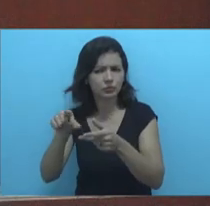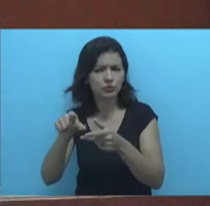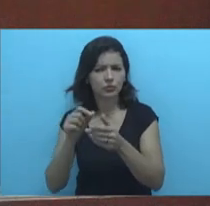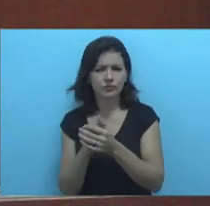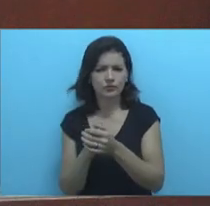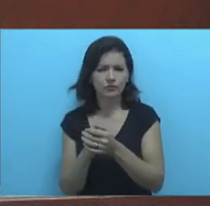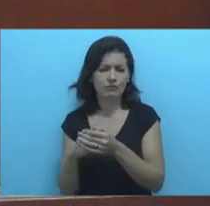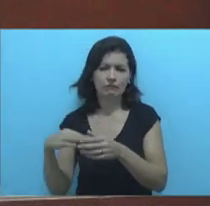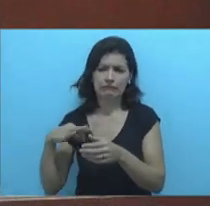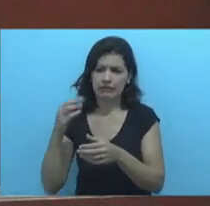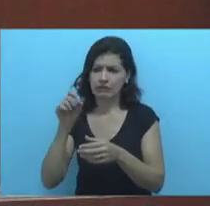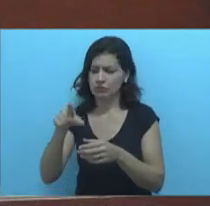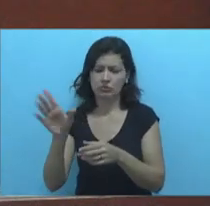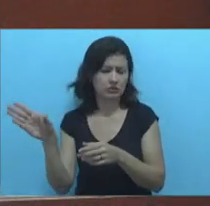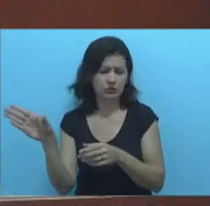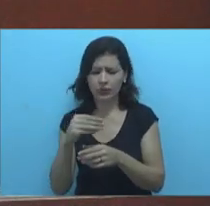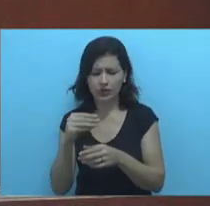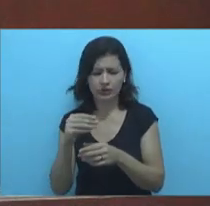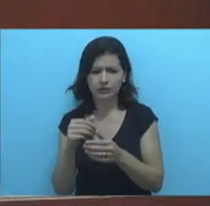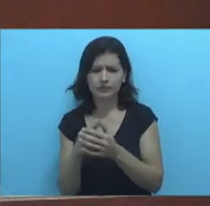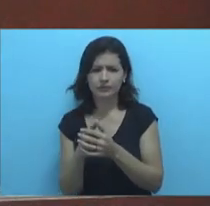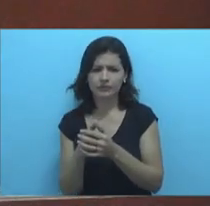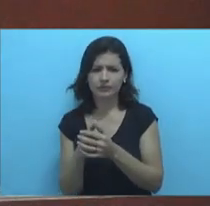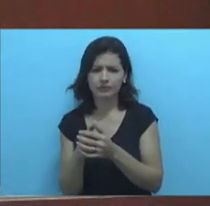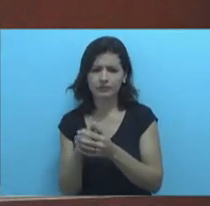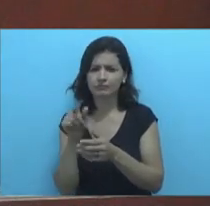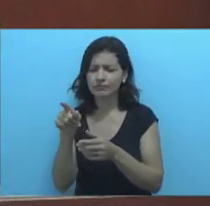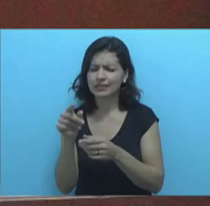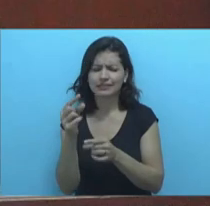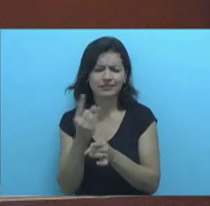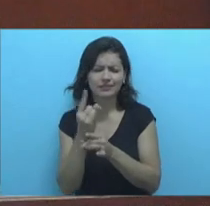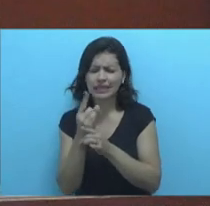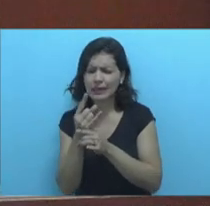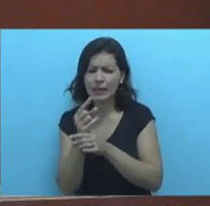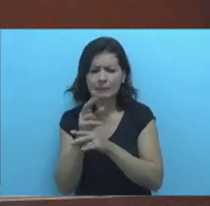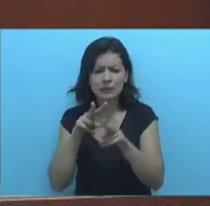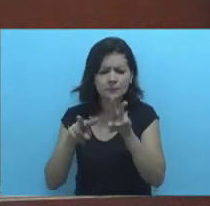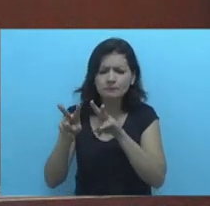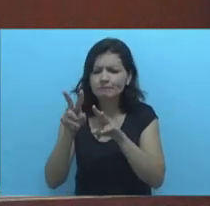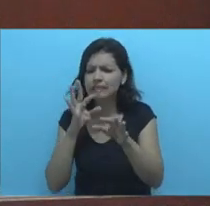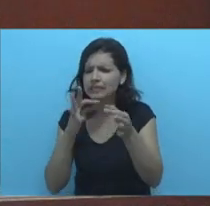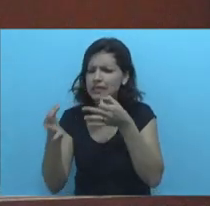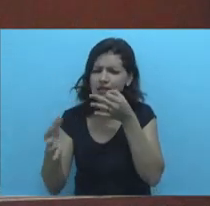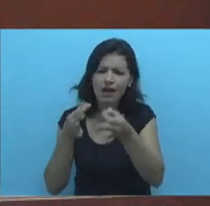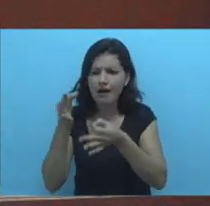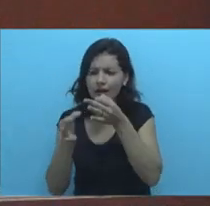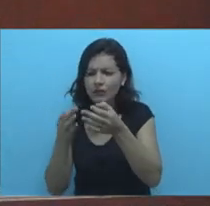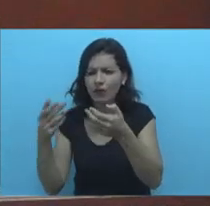durante toda su vida, que fue la búsqueda del diálogo y de los consensos.